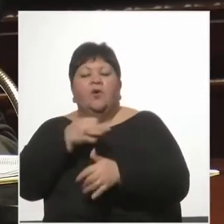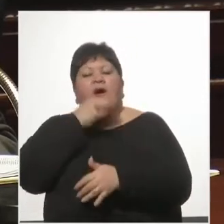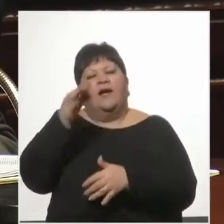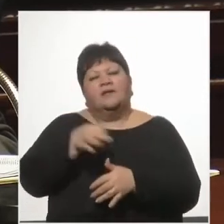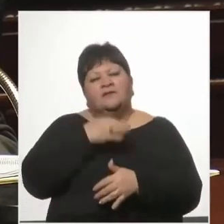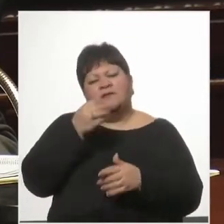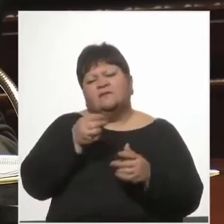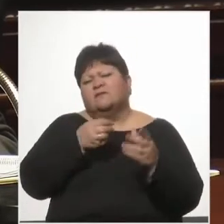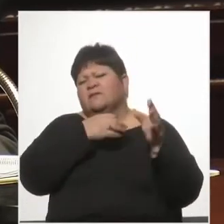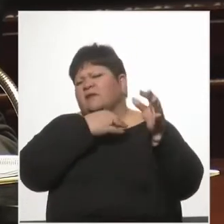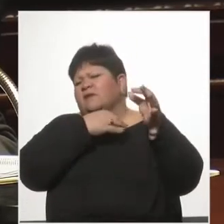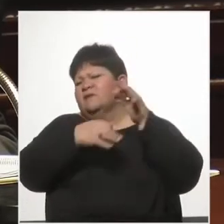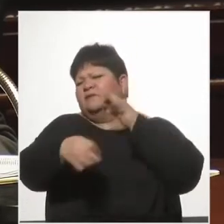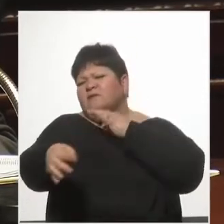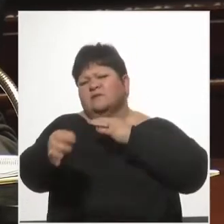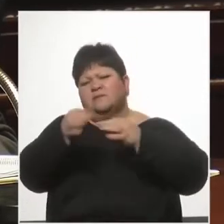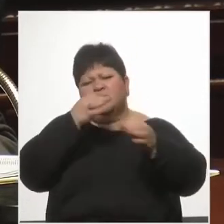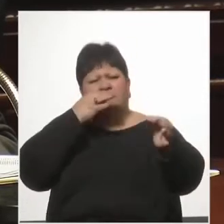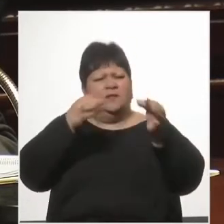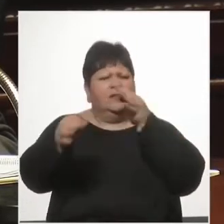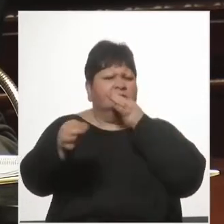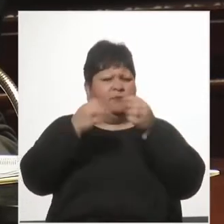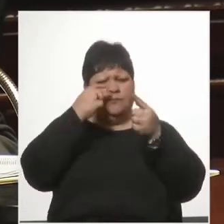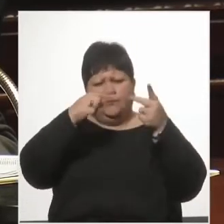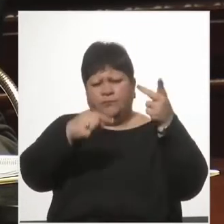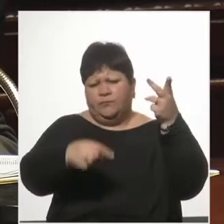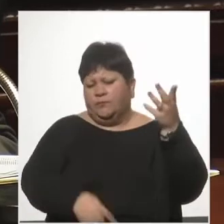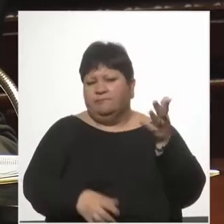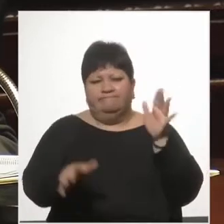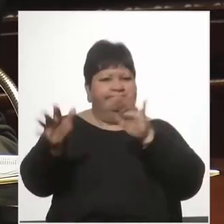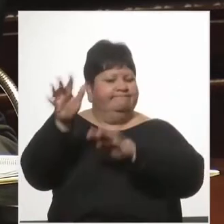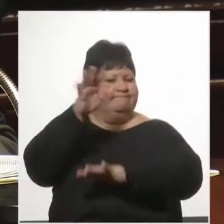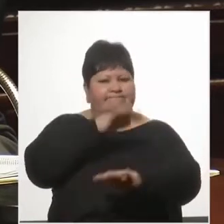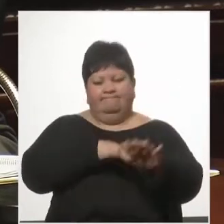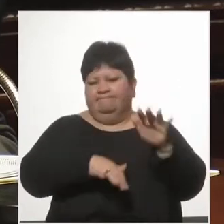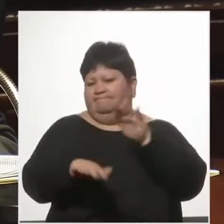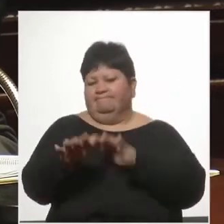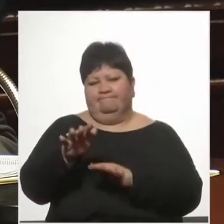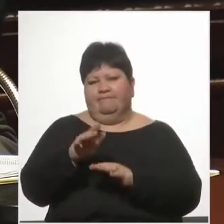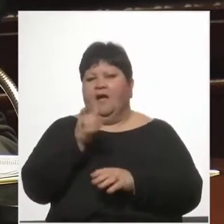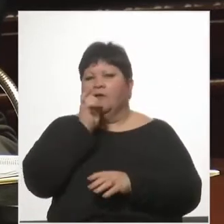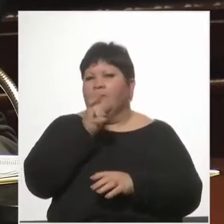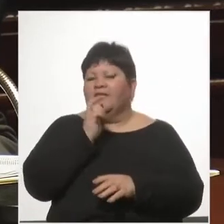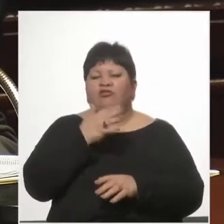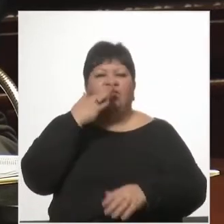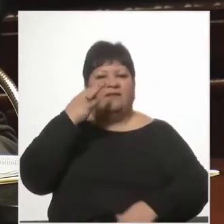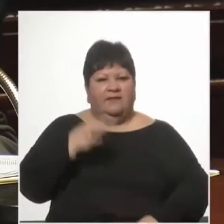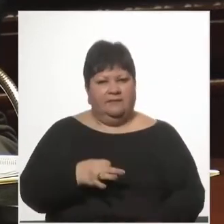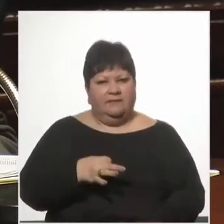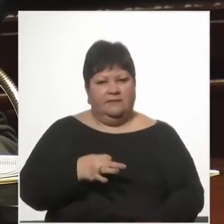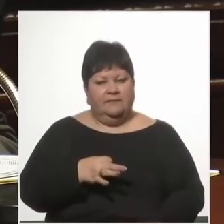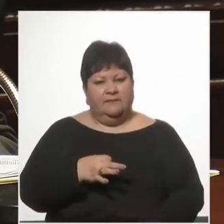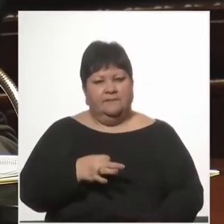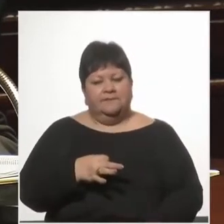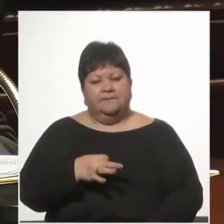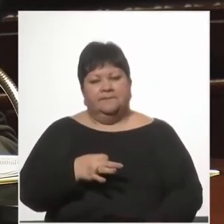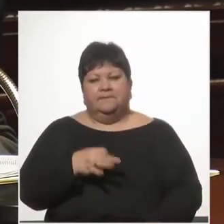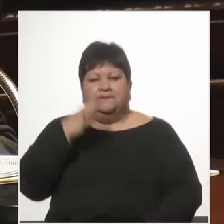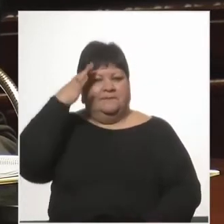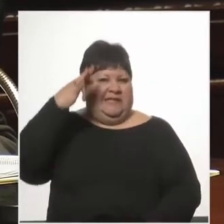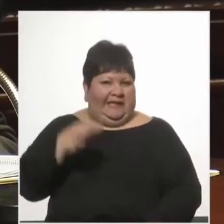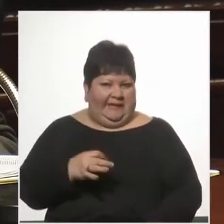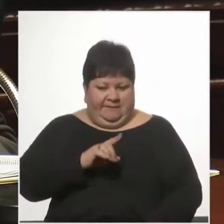muchas explicaciones embaucadoras y fundamentos contradictorios. En fin, ningún argumento veraz ni